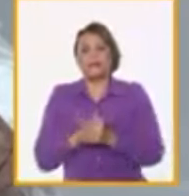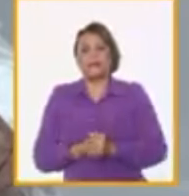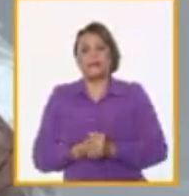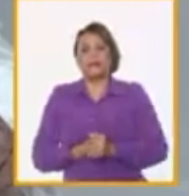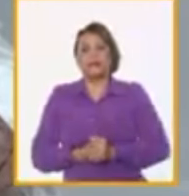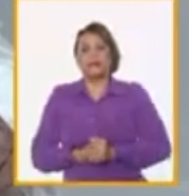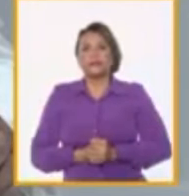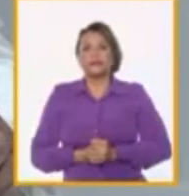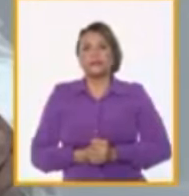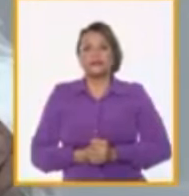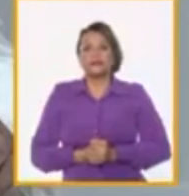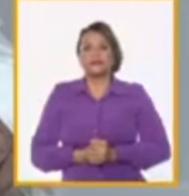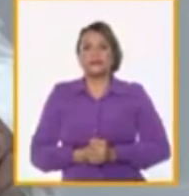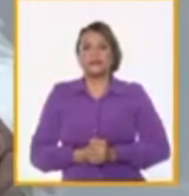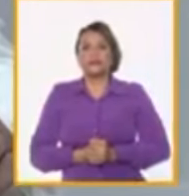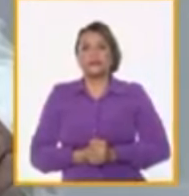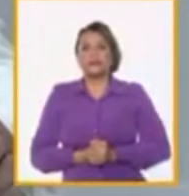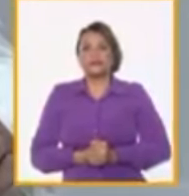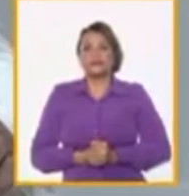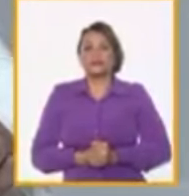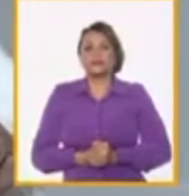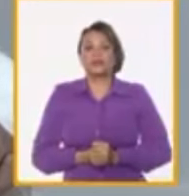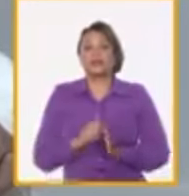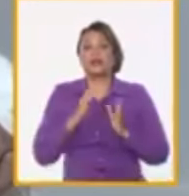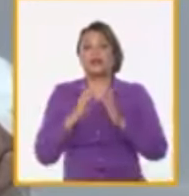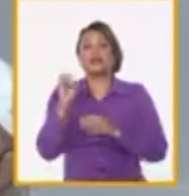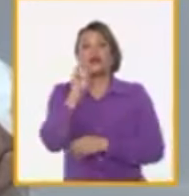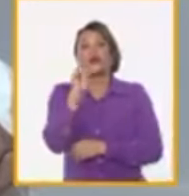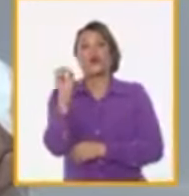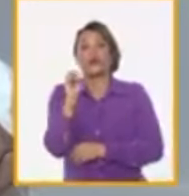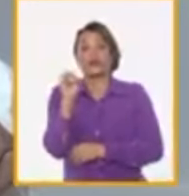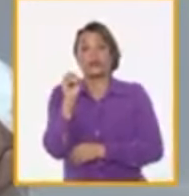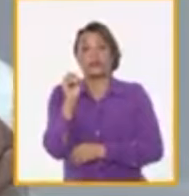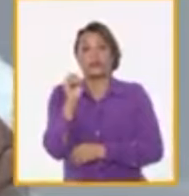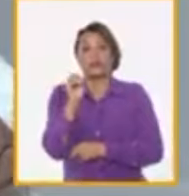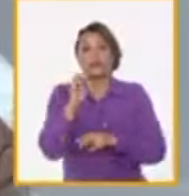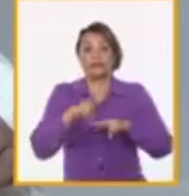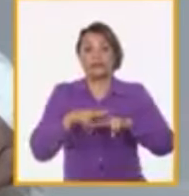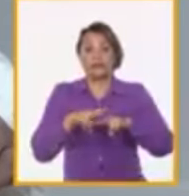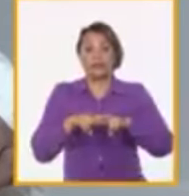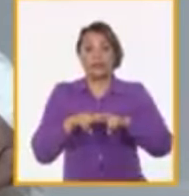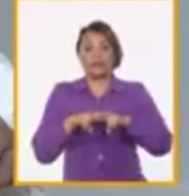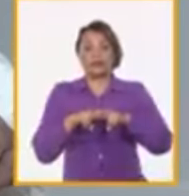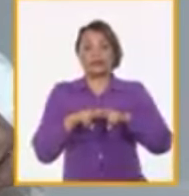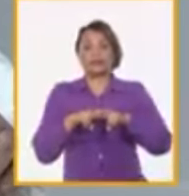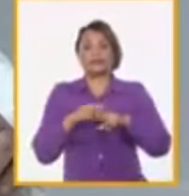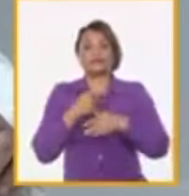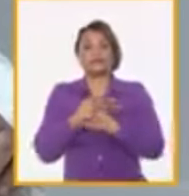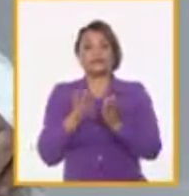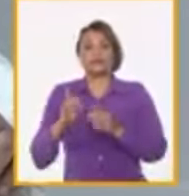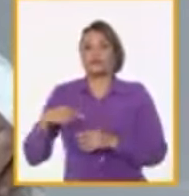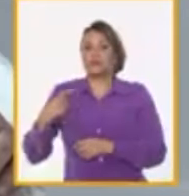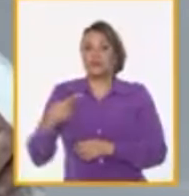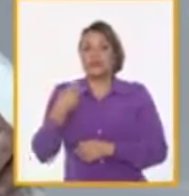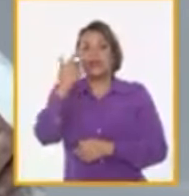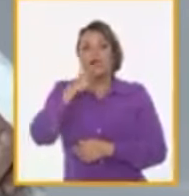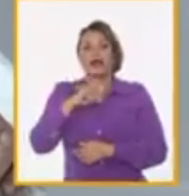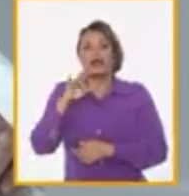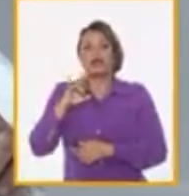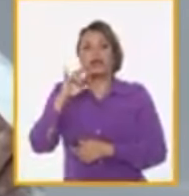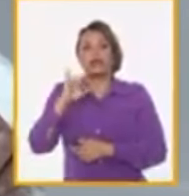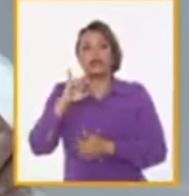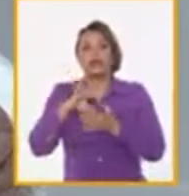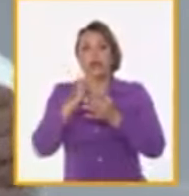sistema oeste de la capital, lo que se abastece fundamentalmente de Arihuanao, que hoy de